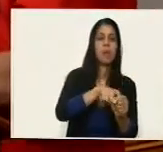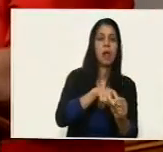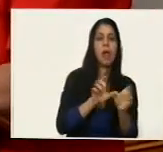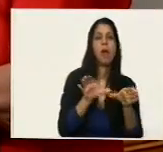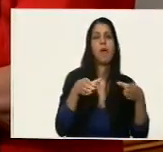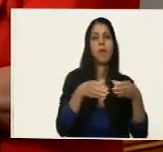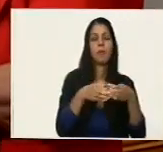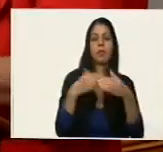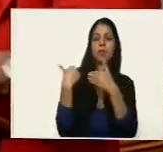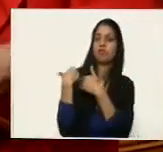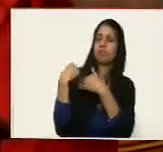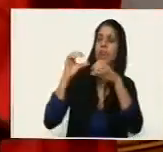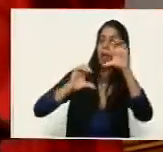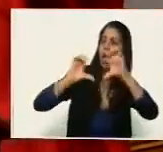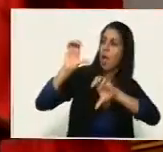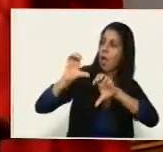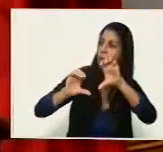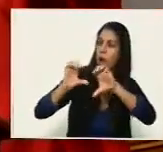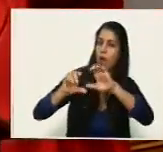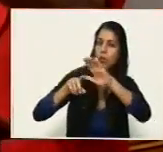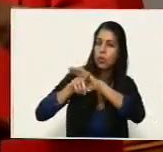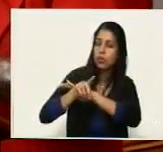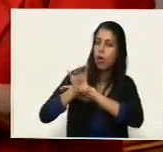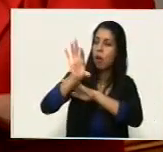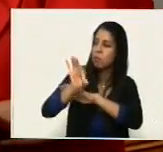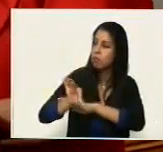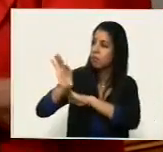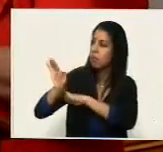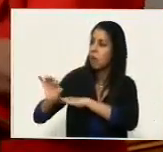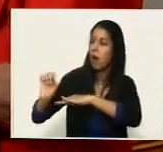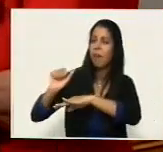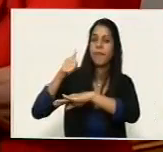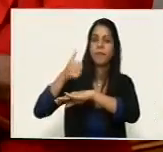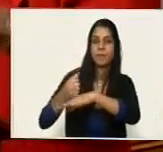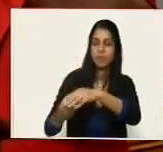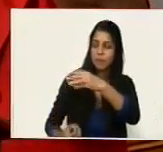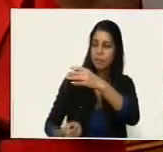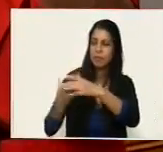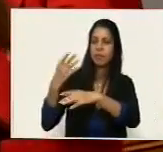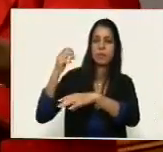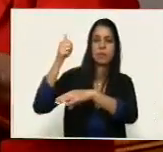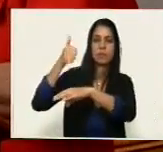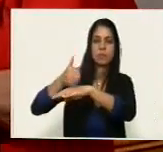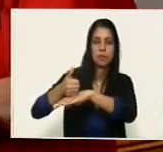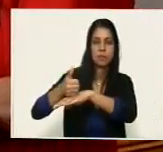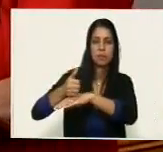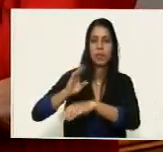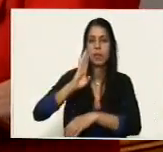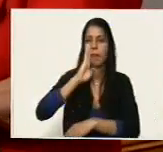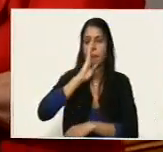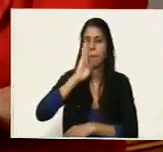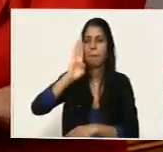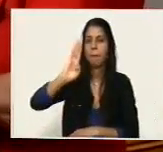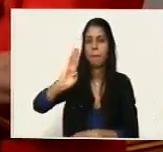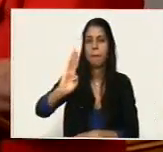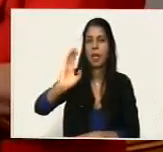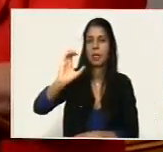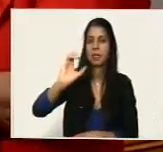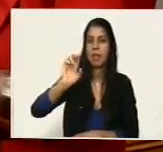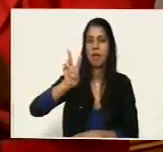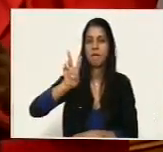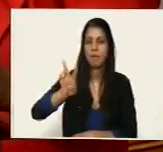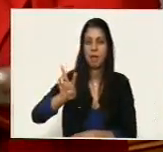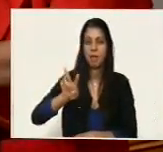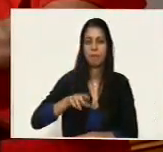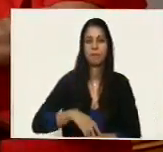evaluación y de méritos, previo, paso previo a la conformación del Consejo Directivo del Banco Central